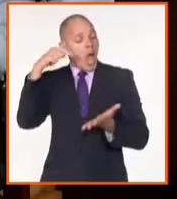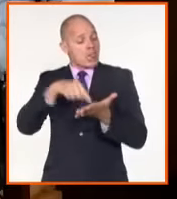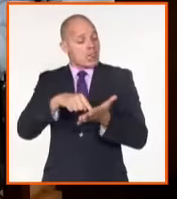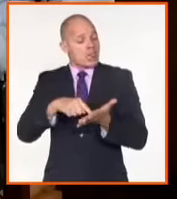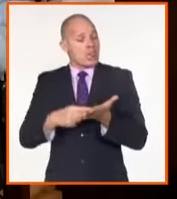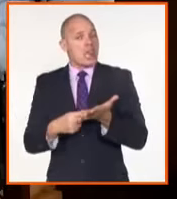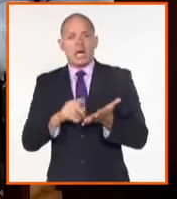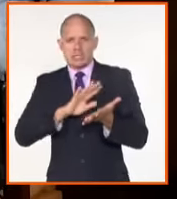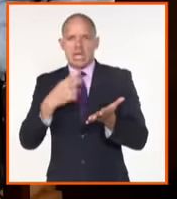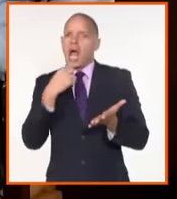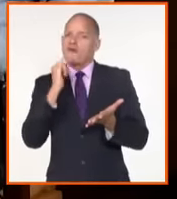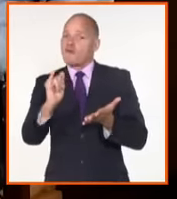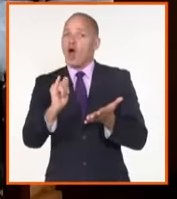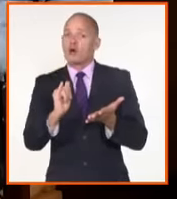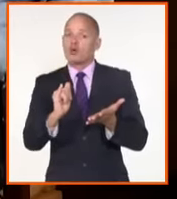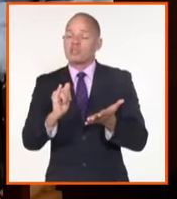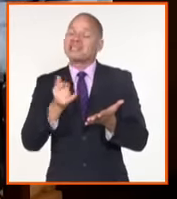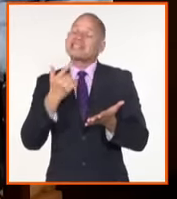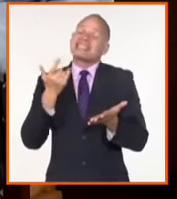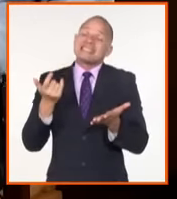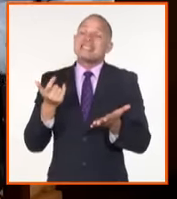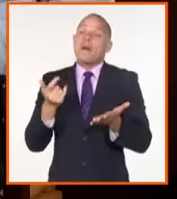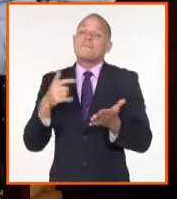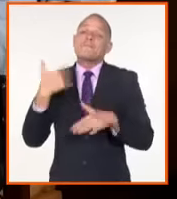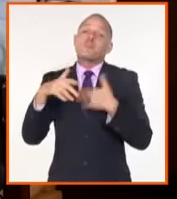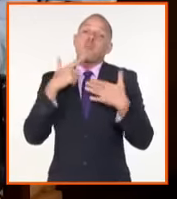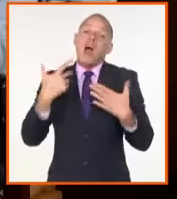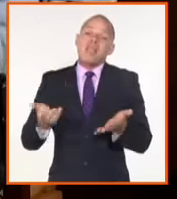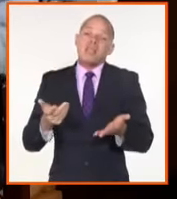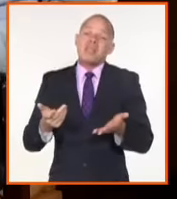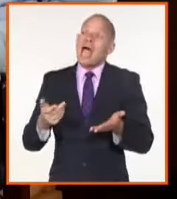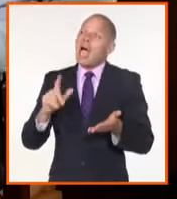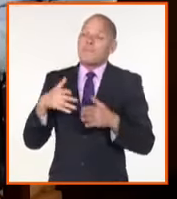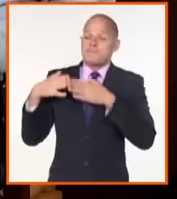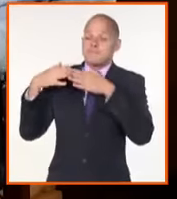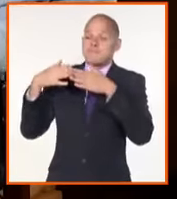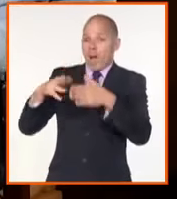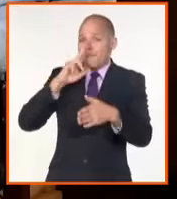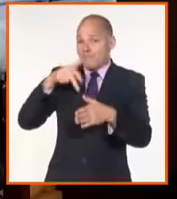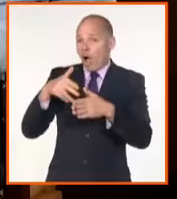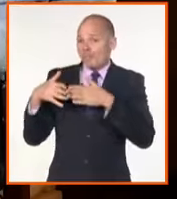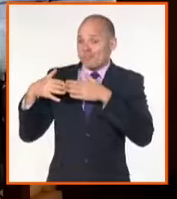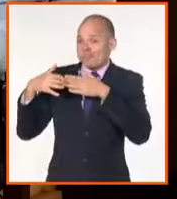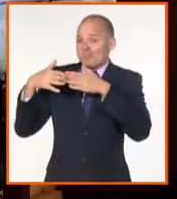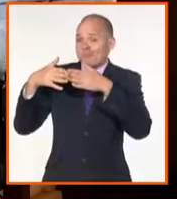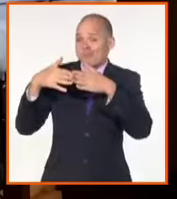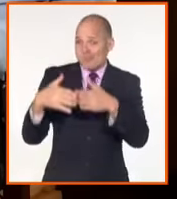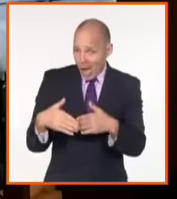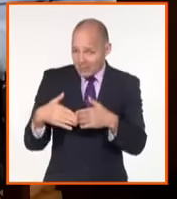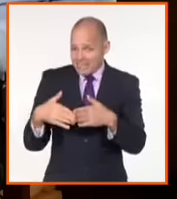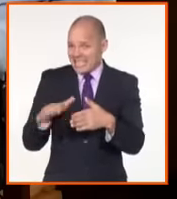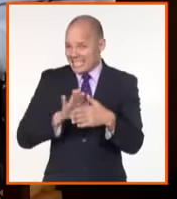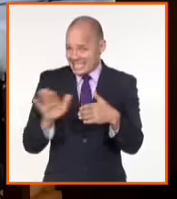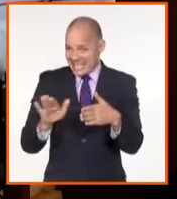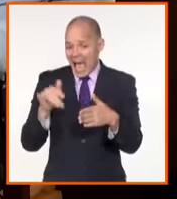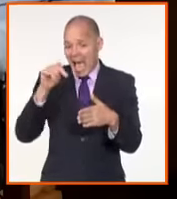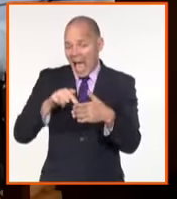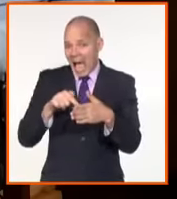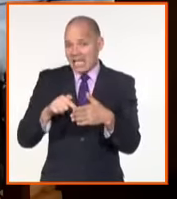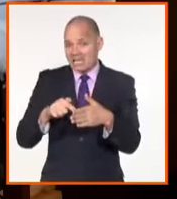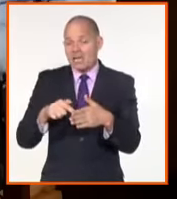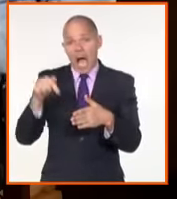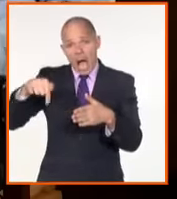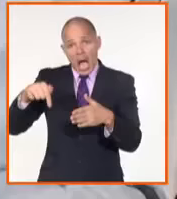la disponibilidad de divisas para hacerle el pago y retuvo la entrega de combustible. Por lo tanto, eso nos causó el déficit de combustible,